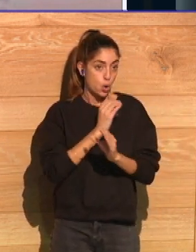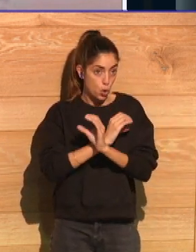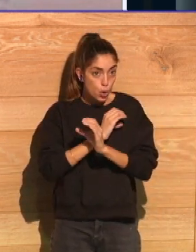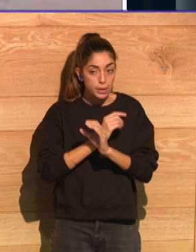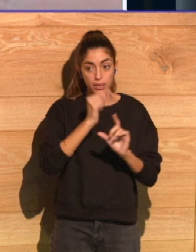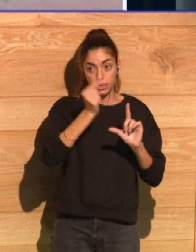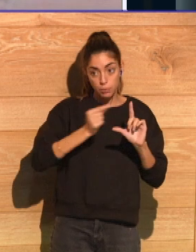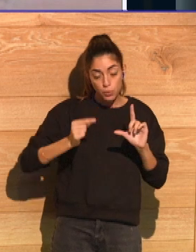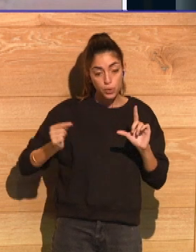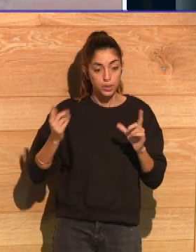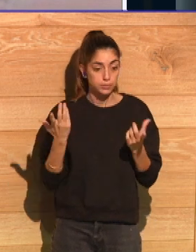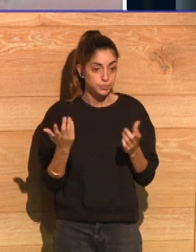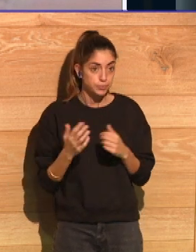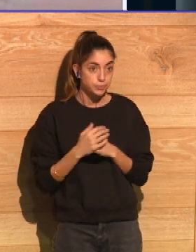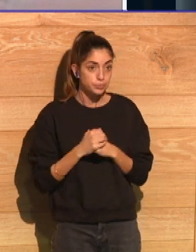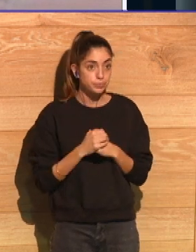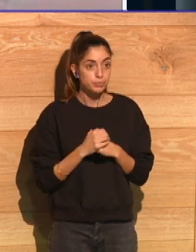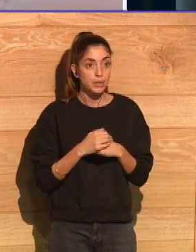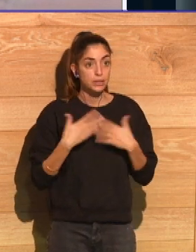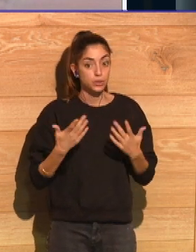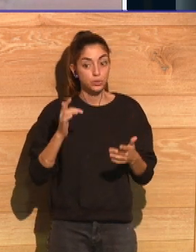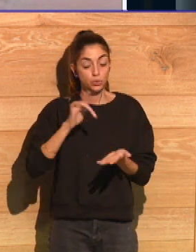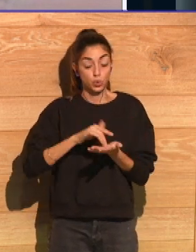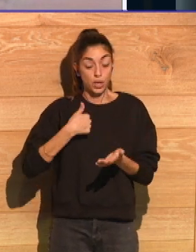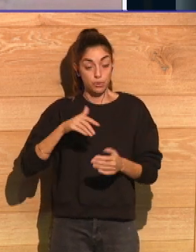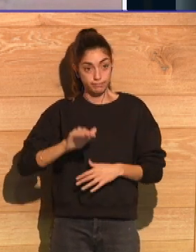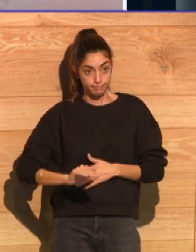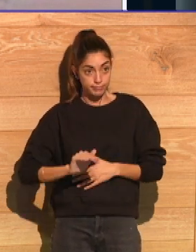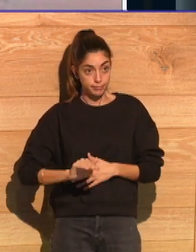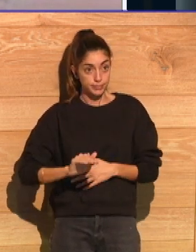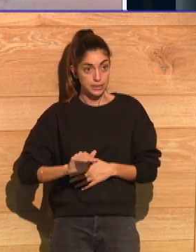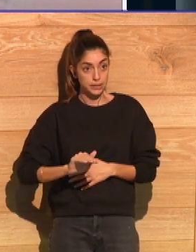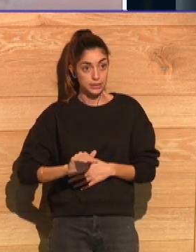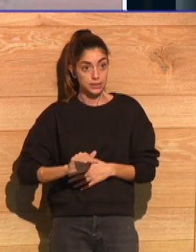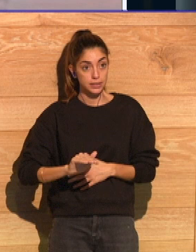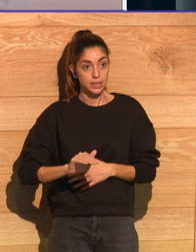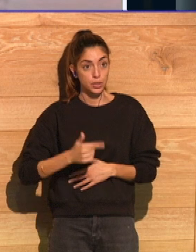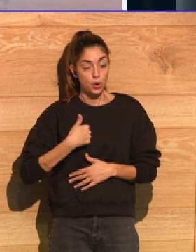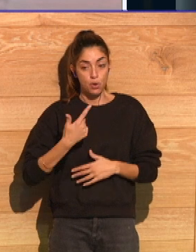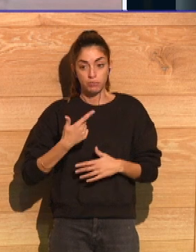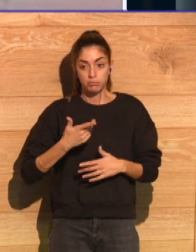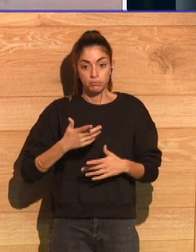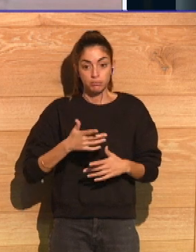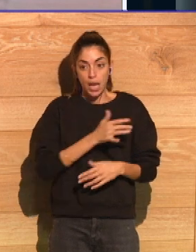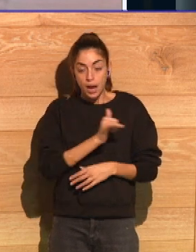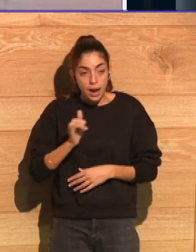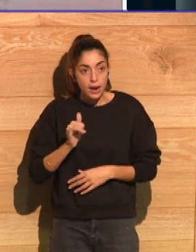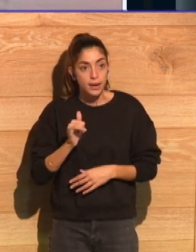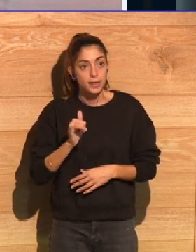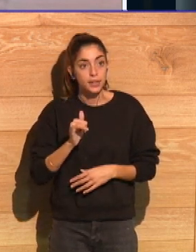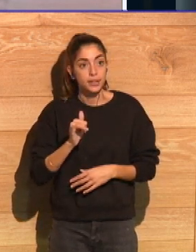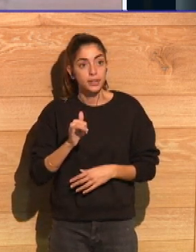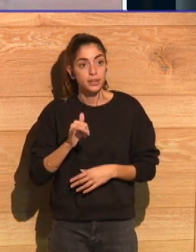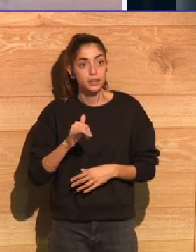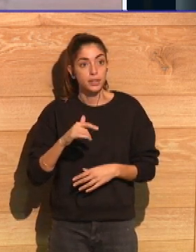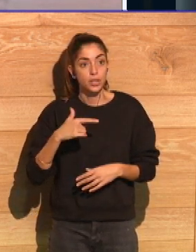Y bueno, cuando yo era niña, pues yo empezaba a existir y se trataba de la experiencia de lo que estaba